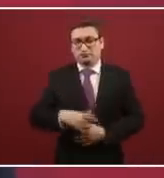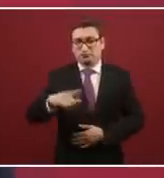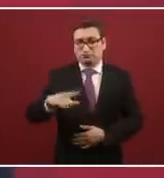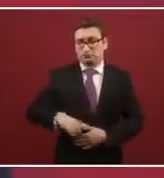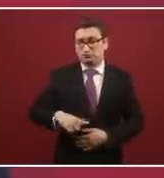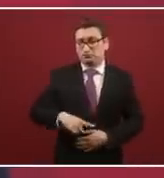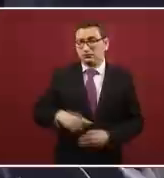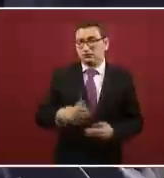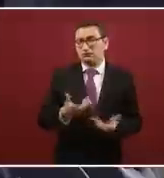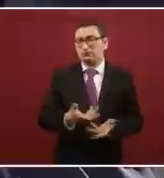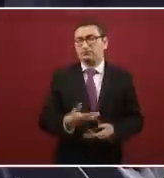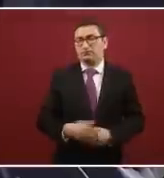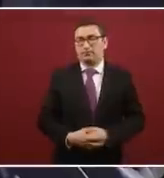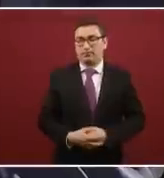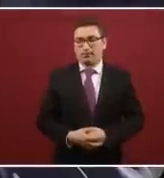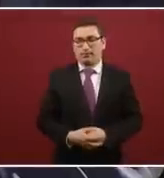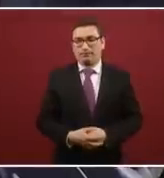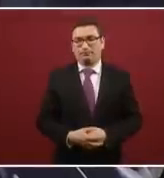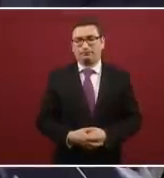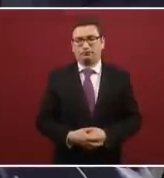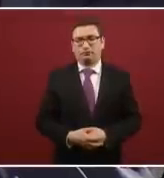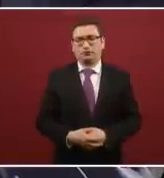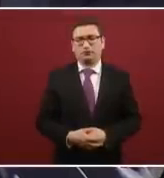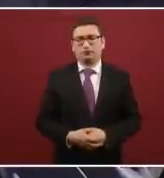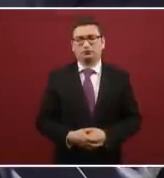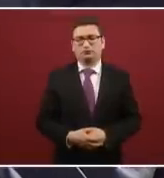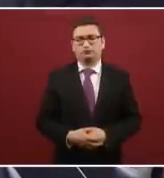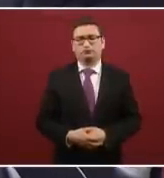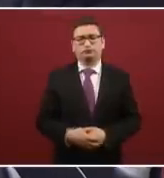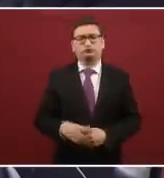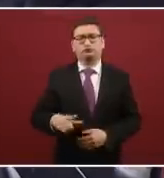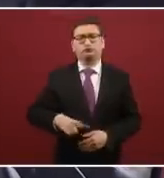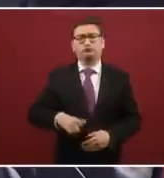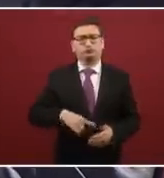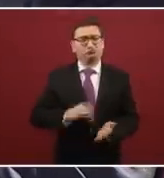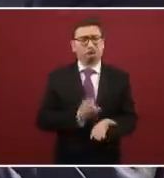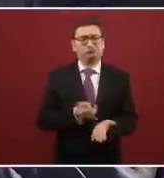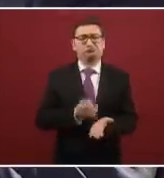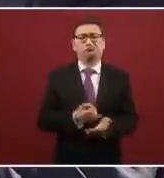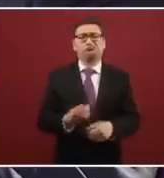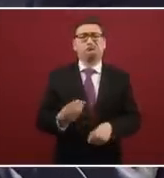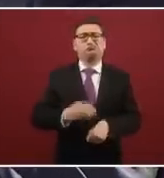gobierno, quitado de la pena, aumentaba los impuestos